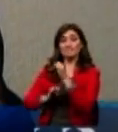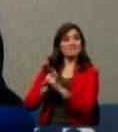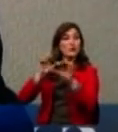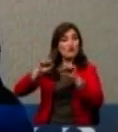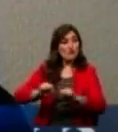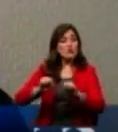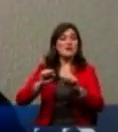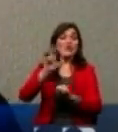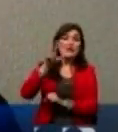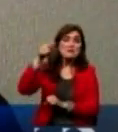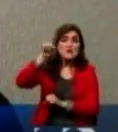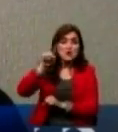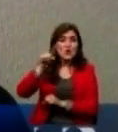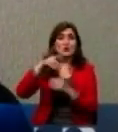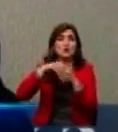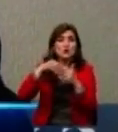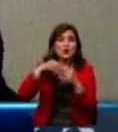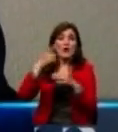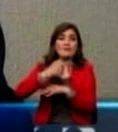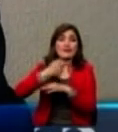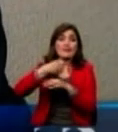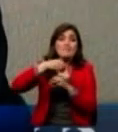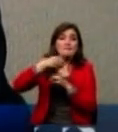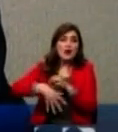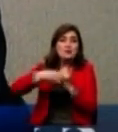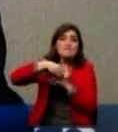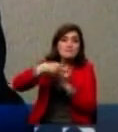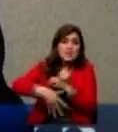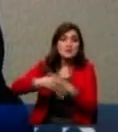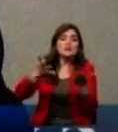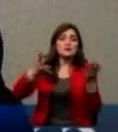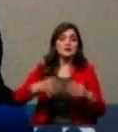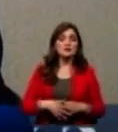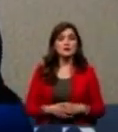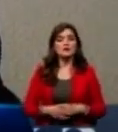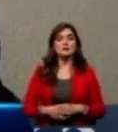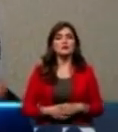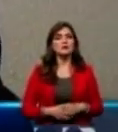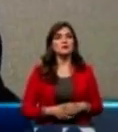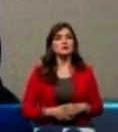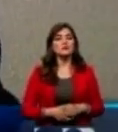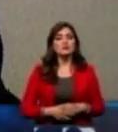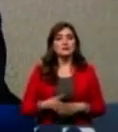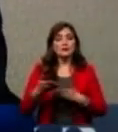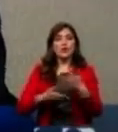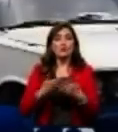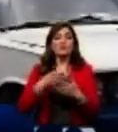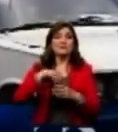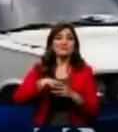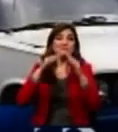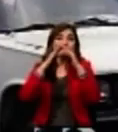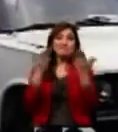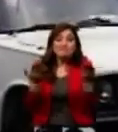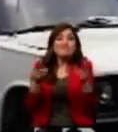pueden llegar a unos 3 millones de dólares diarios, y no contemplando en relación el comercio doméstico.